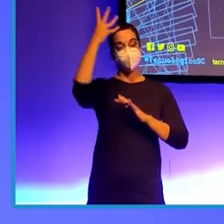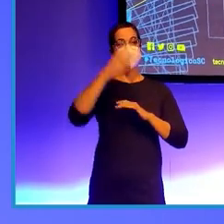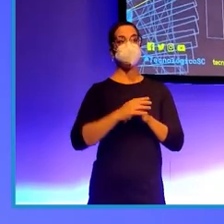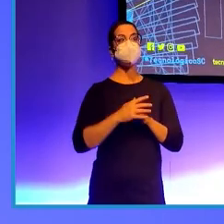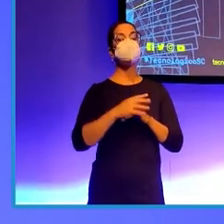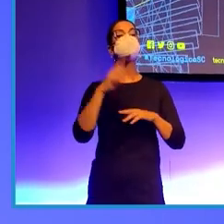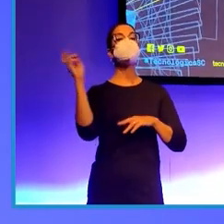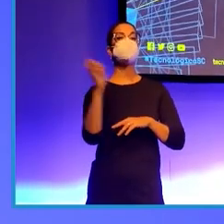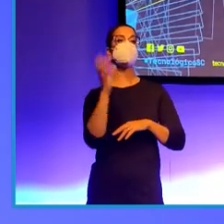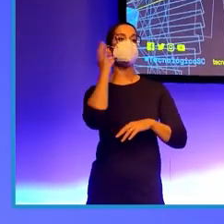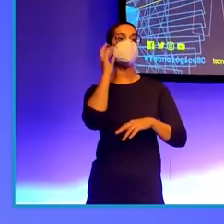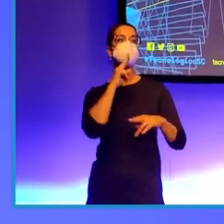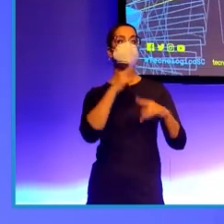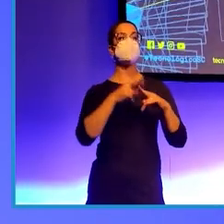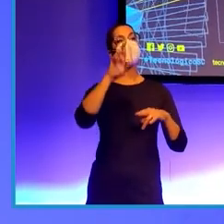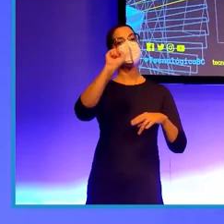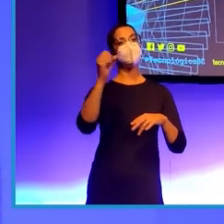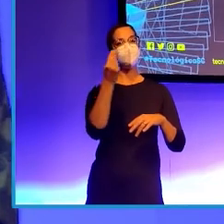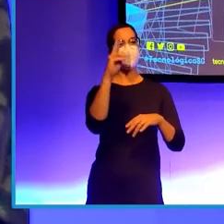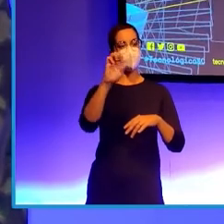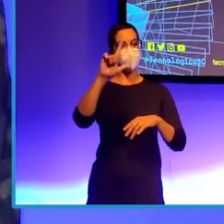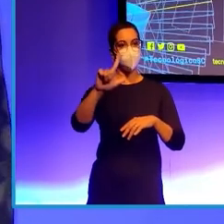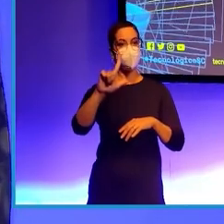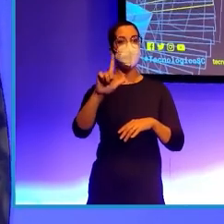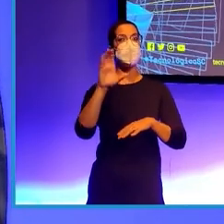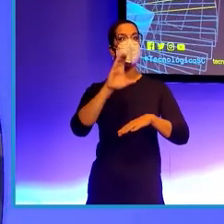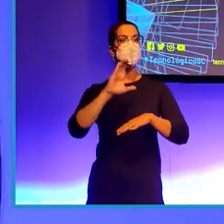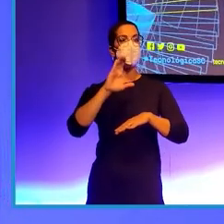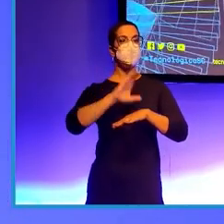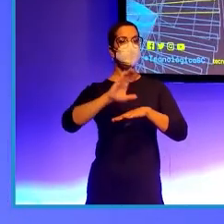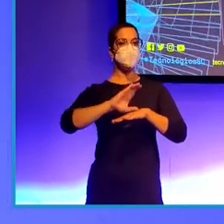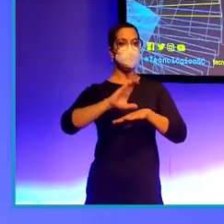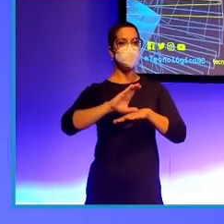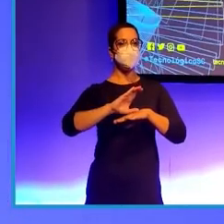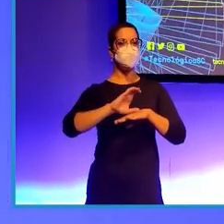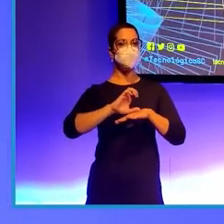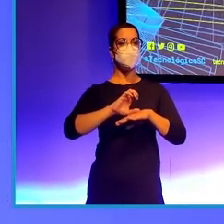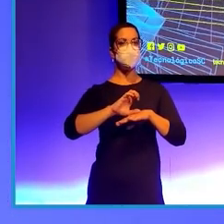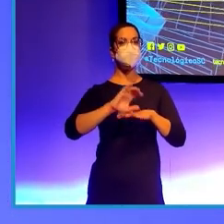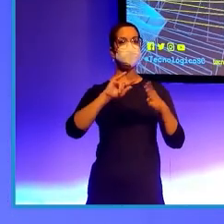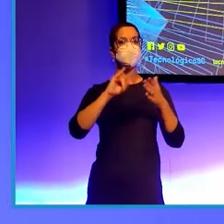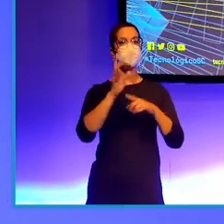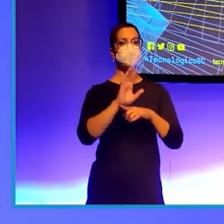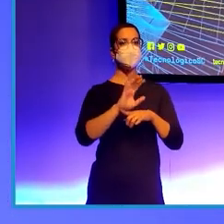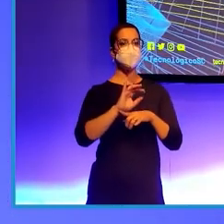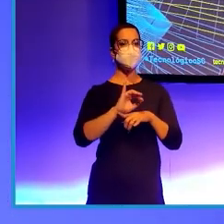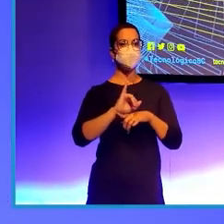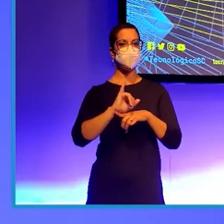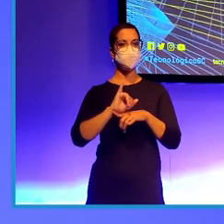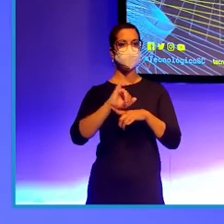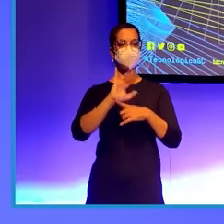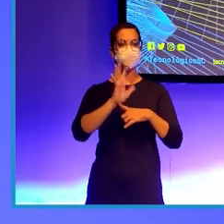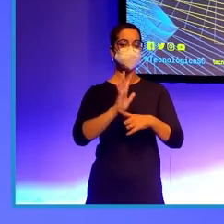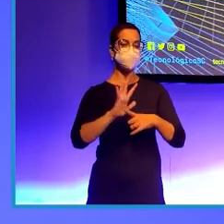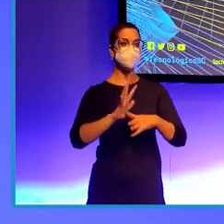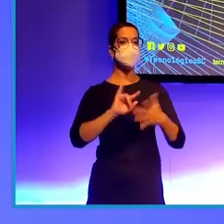raquel lucía pérez consejera delegada del parque científico y tecnológico de tenerife doctora y profesora de derecho de la universidad de